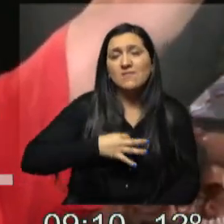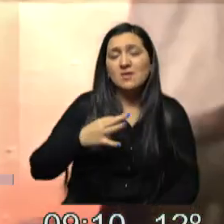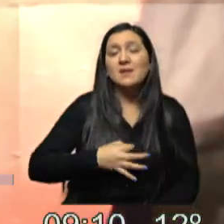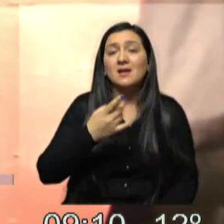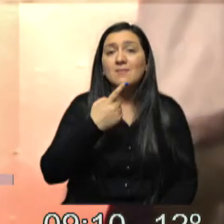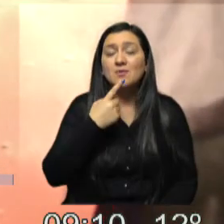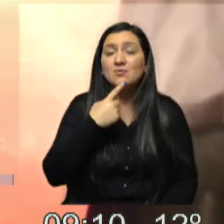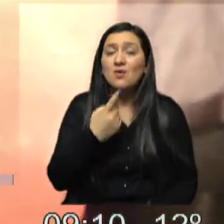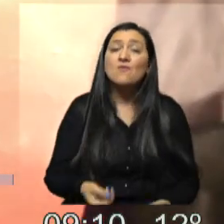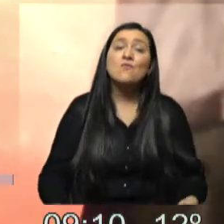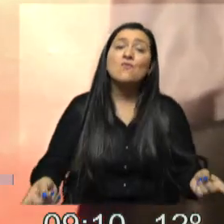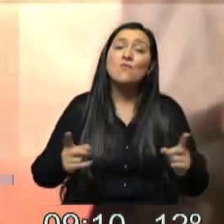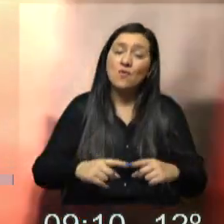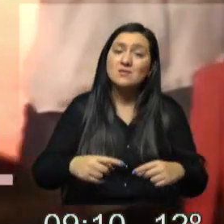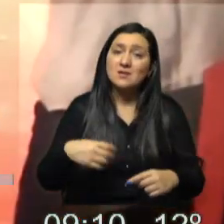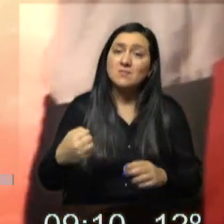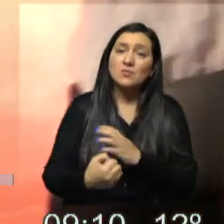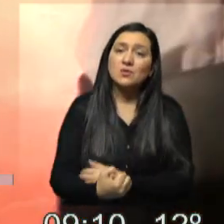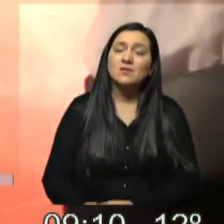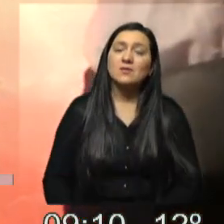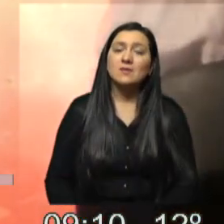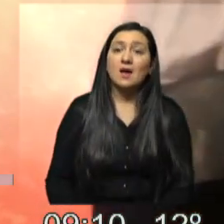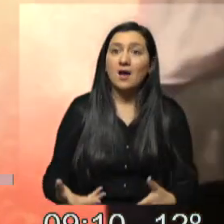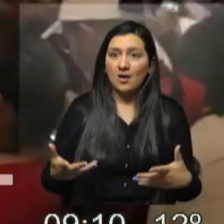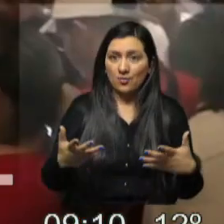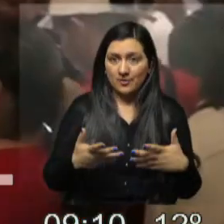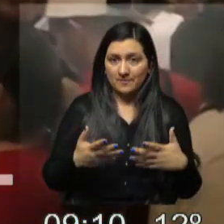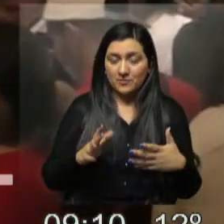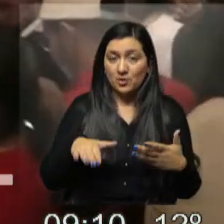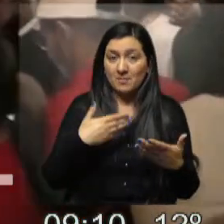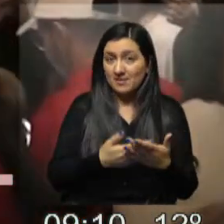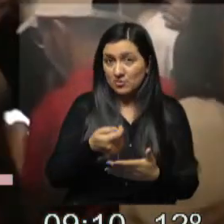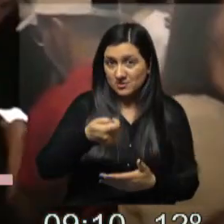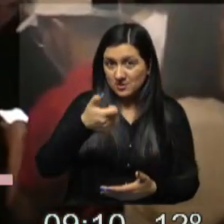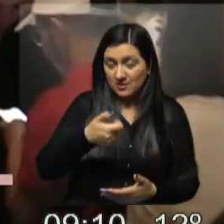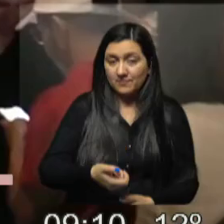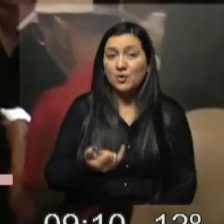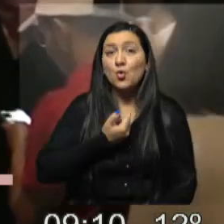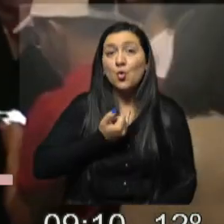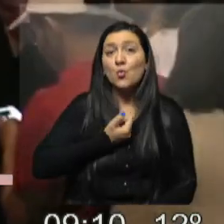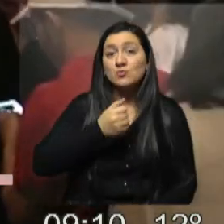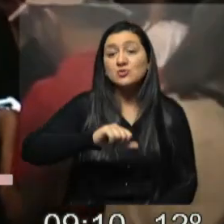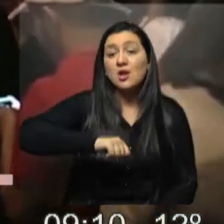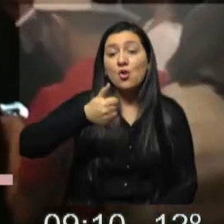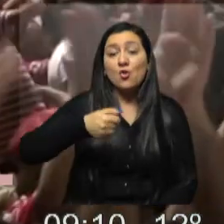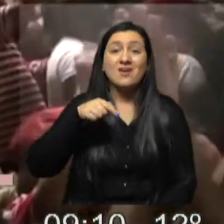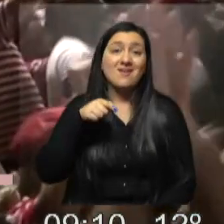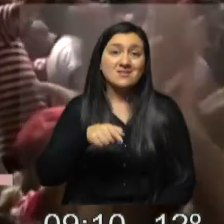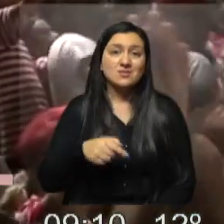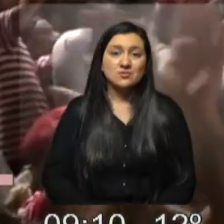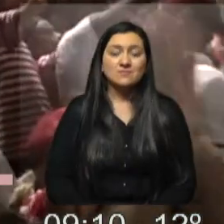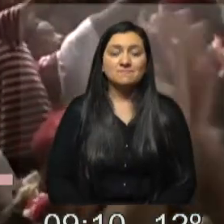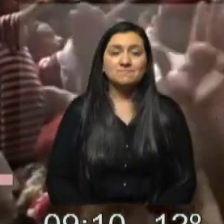se reconstituya y haya un elemento. Ahora, lo que planteábamos recién, ¿cómo se logra eso en un escenario muy fragmentado?